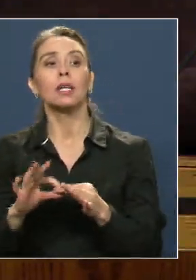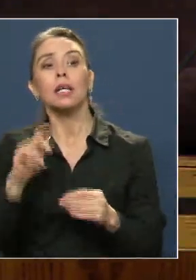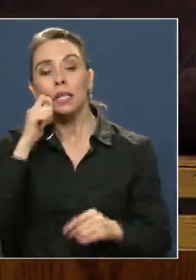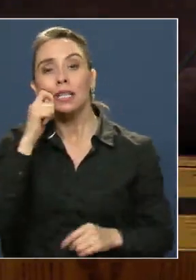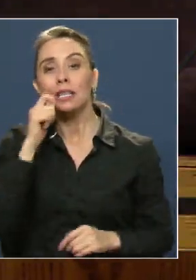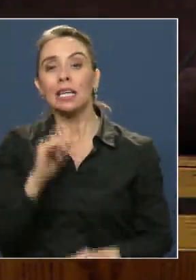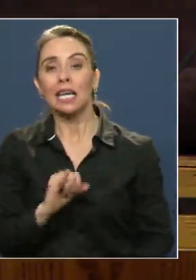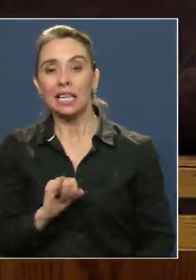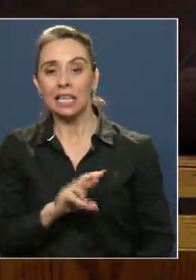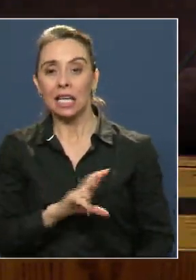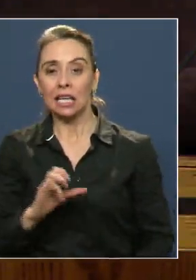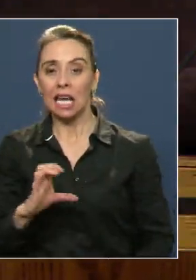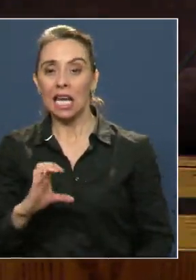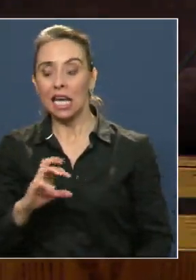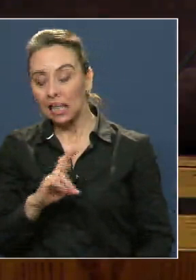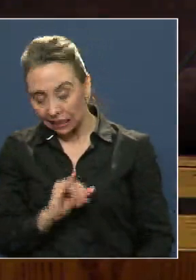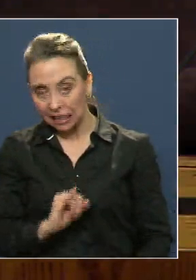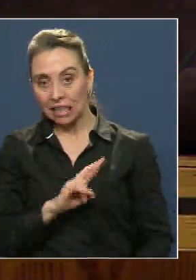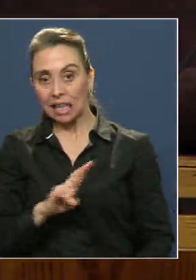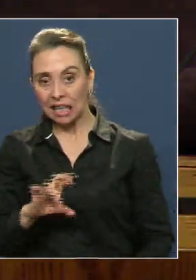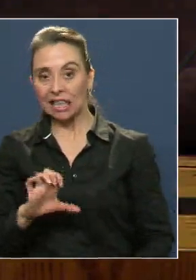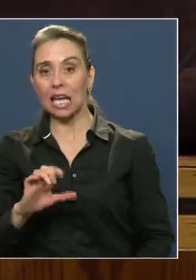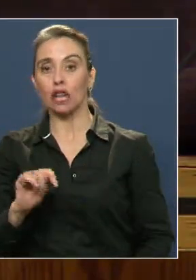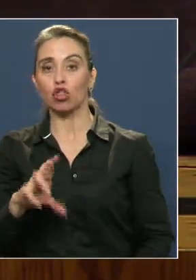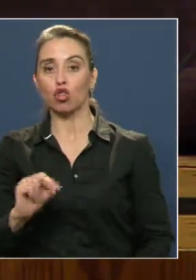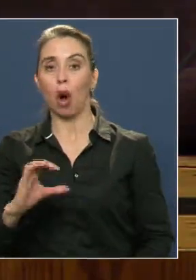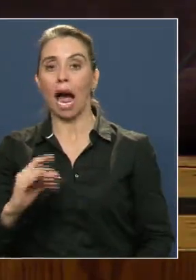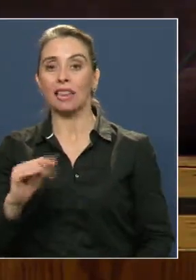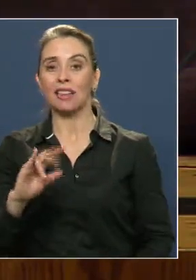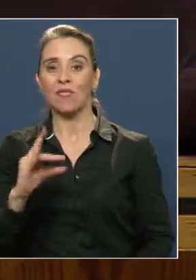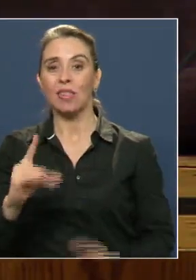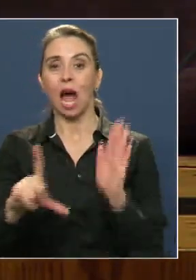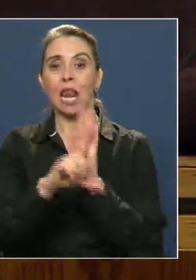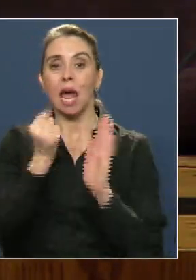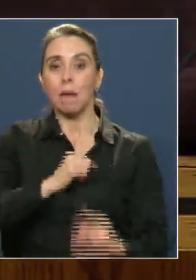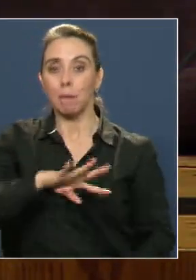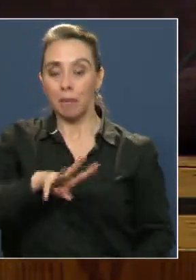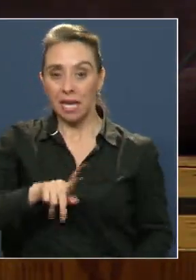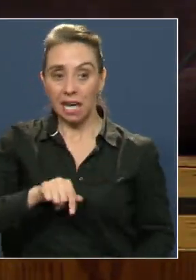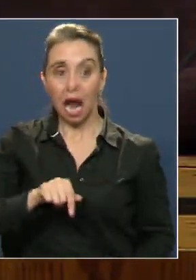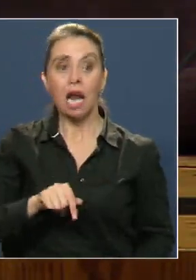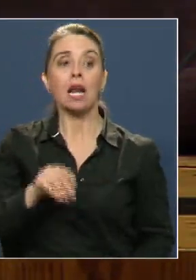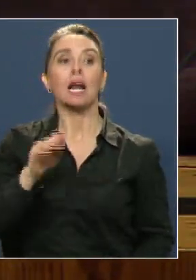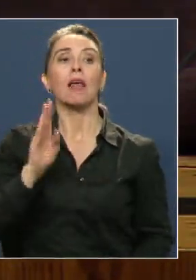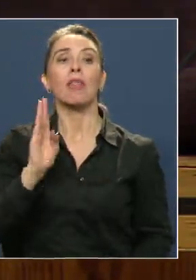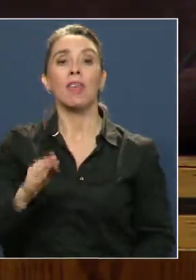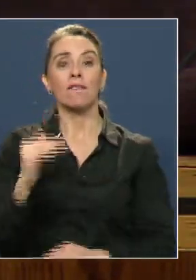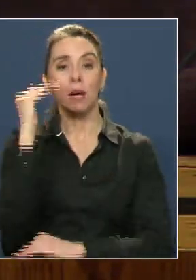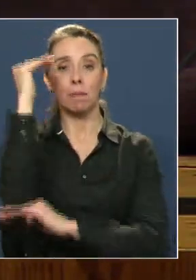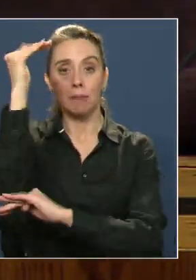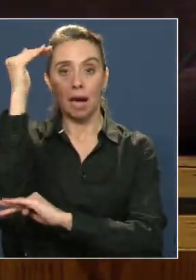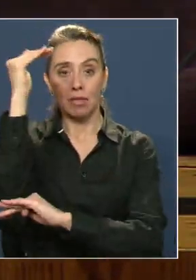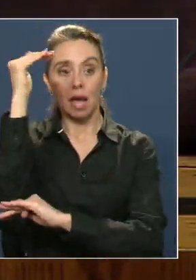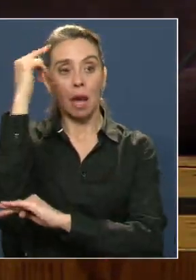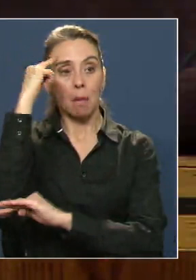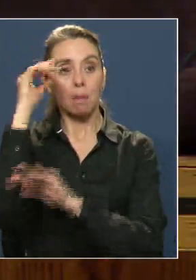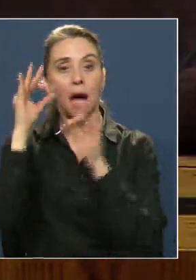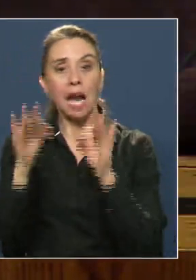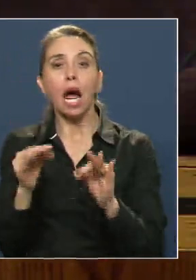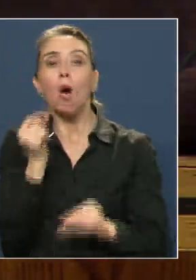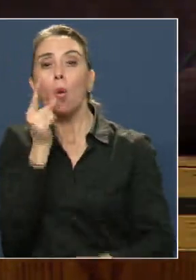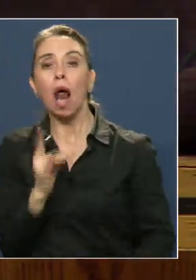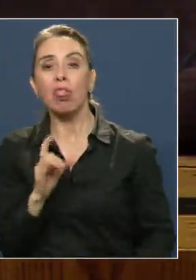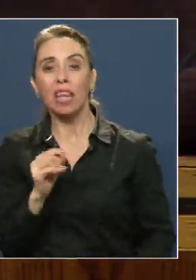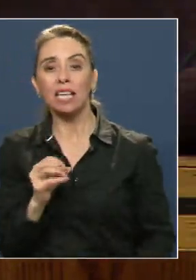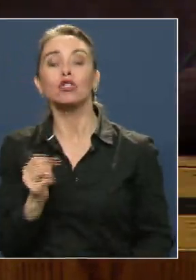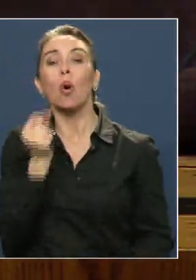la irretroactividad penal, dice: la irretroactividad de la ley penal desfavorable ha de regir no solo para la definición del delito y de la